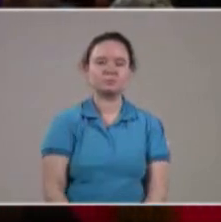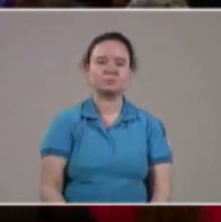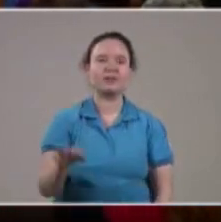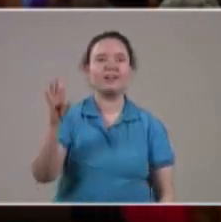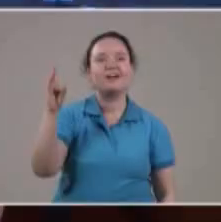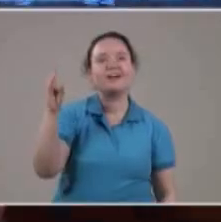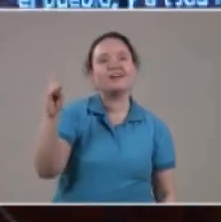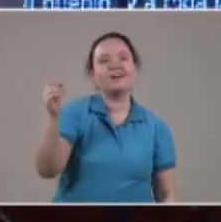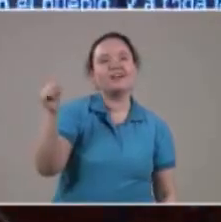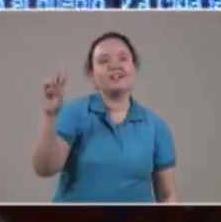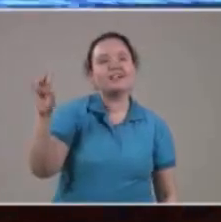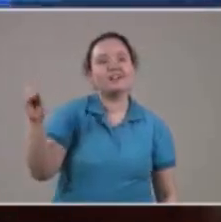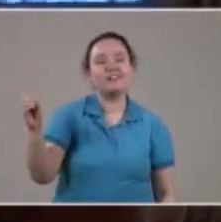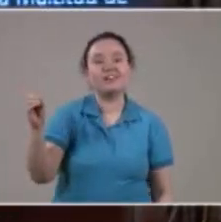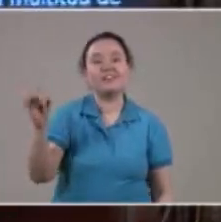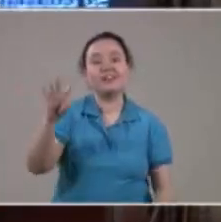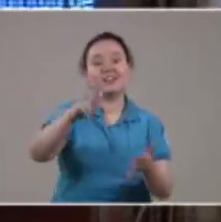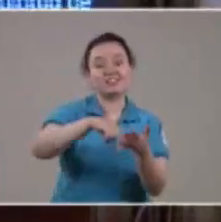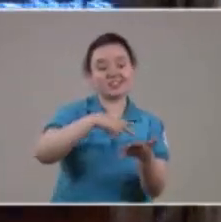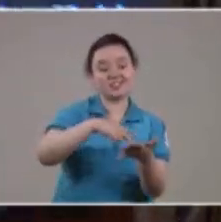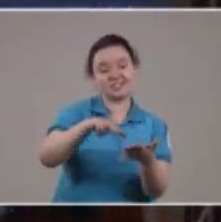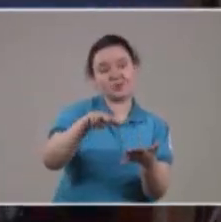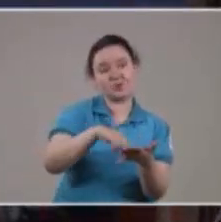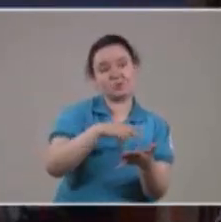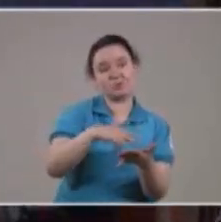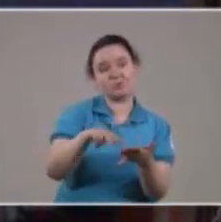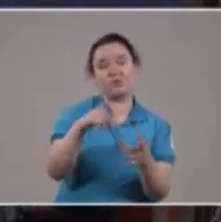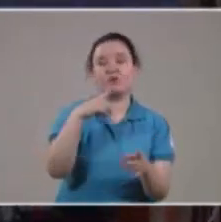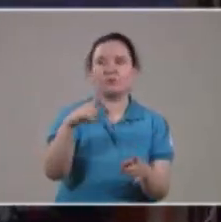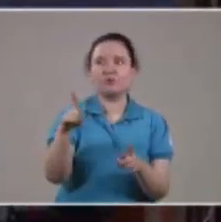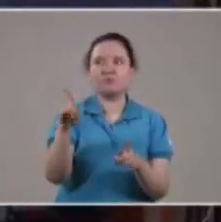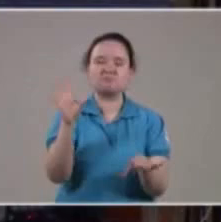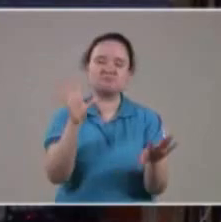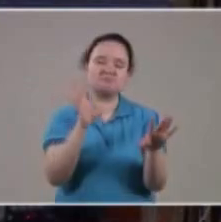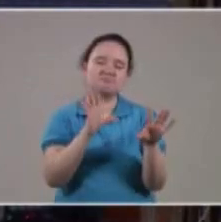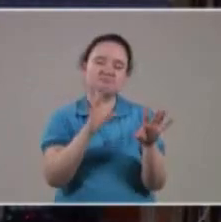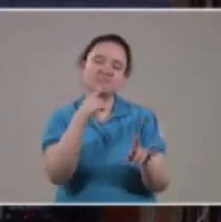David danzó, por decirlo así,